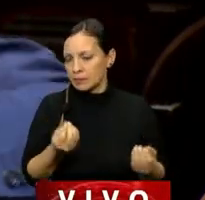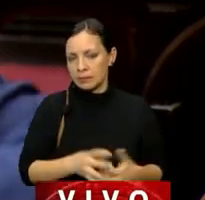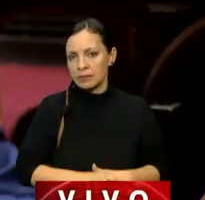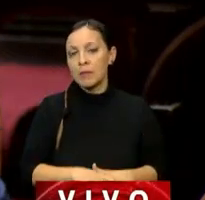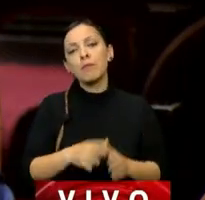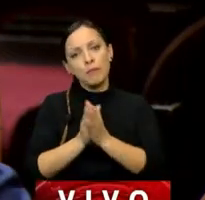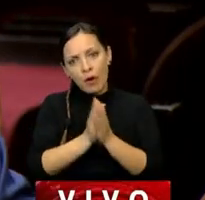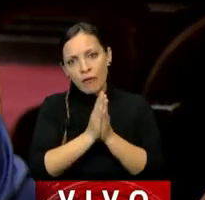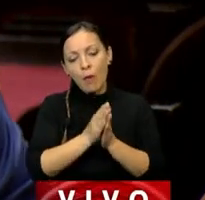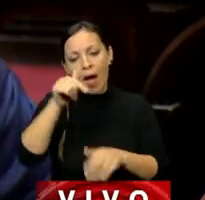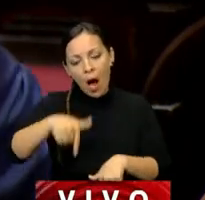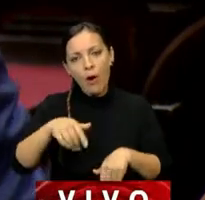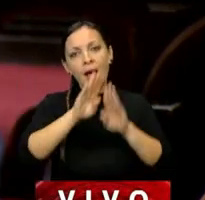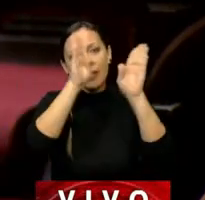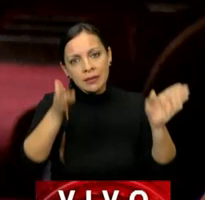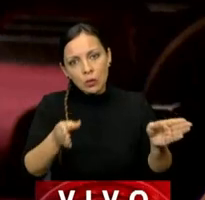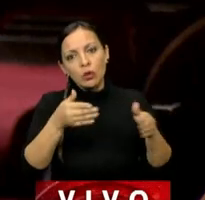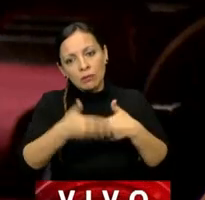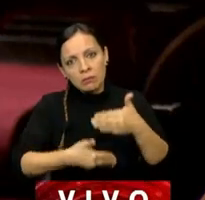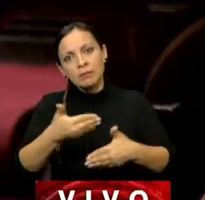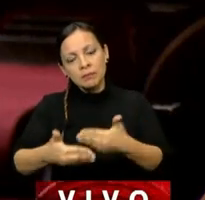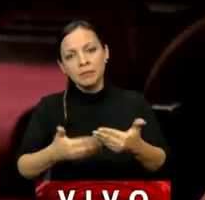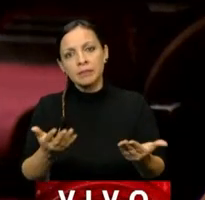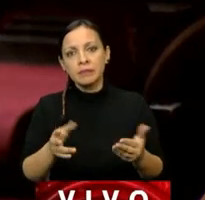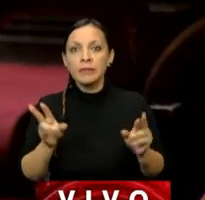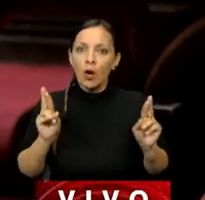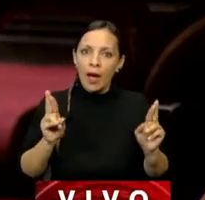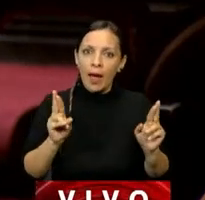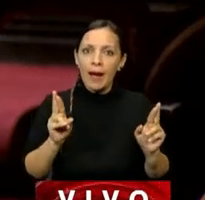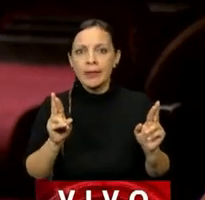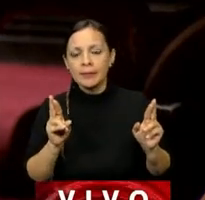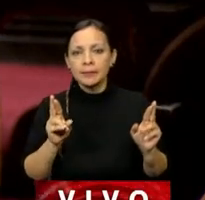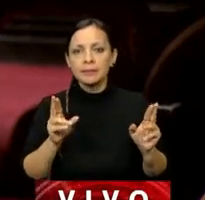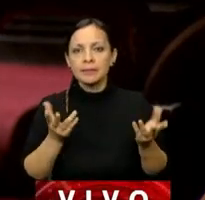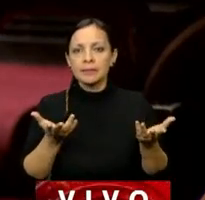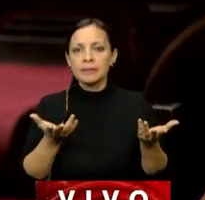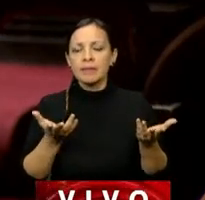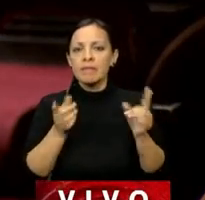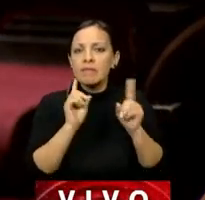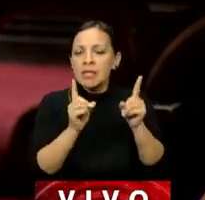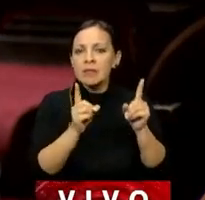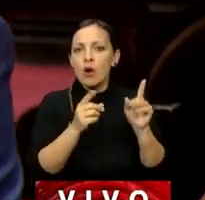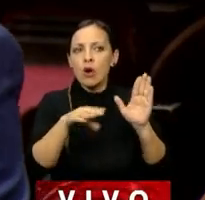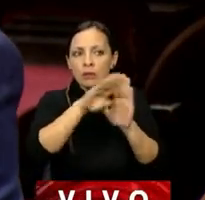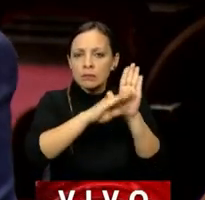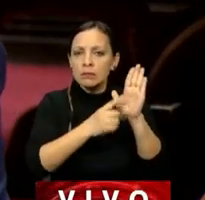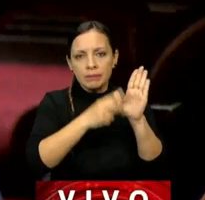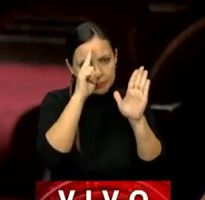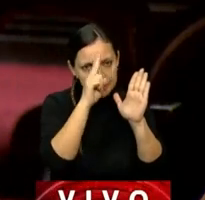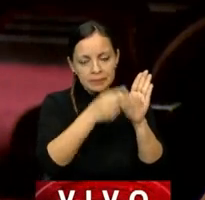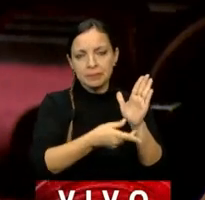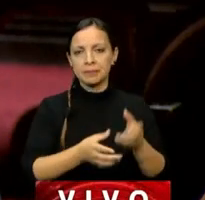en las instituciones esperemos los mínimos parámetros que necesitamos